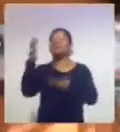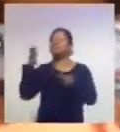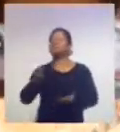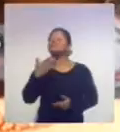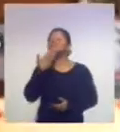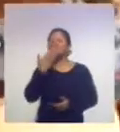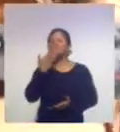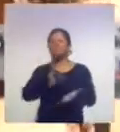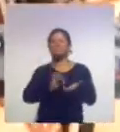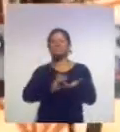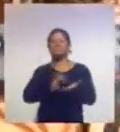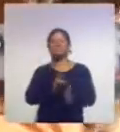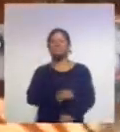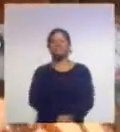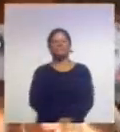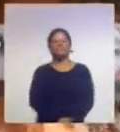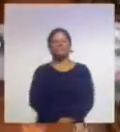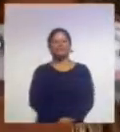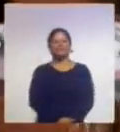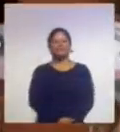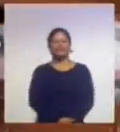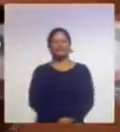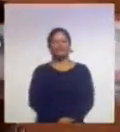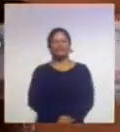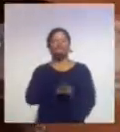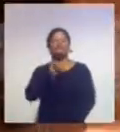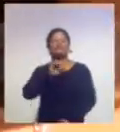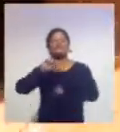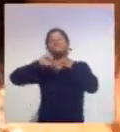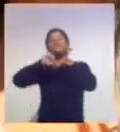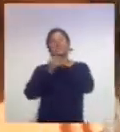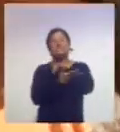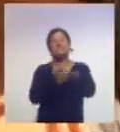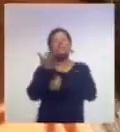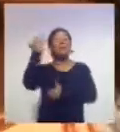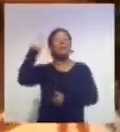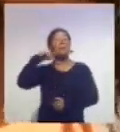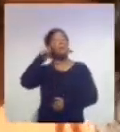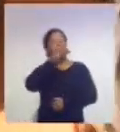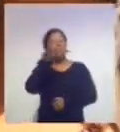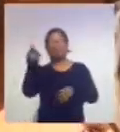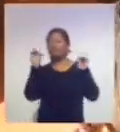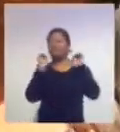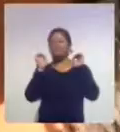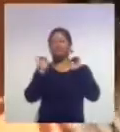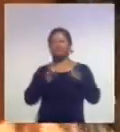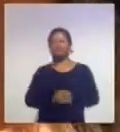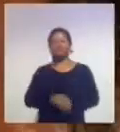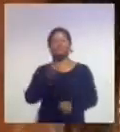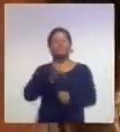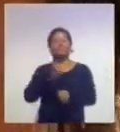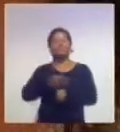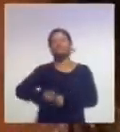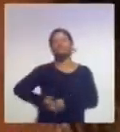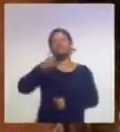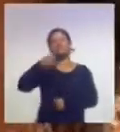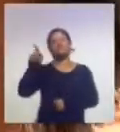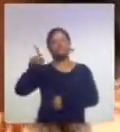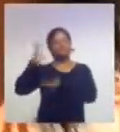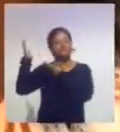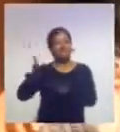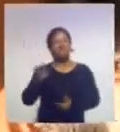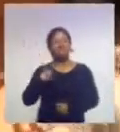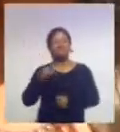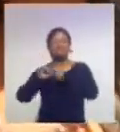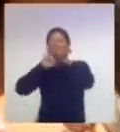la verdad. ¿Para ti? Sí, pues es algo bien padre que no se había visto aquí y que por primera vez llegan y que está muy padre